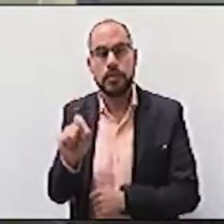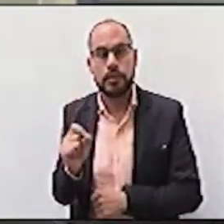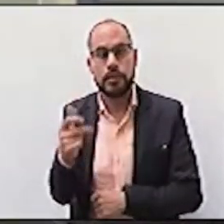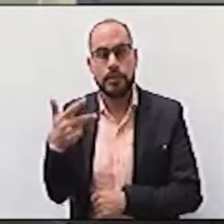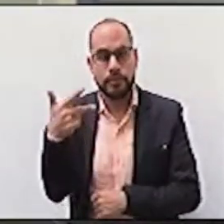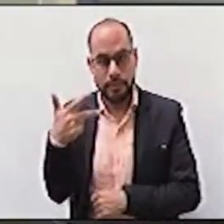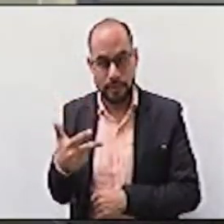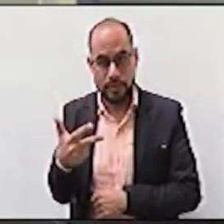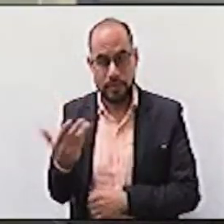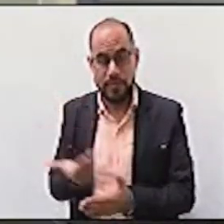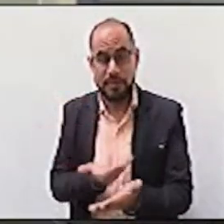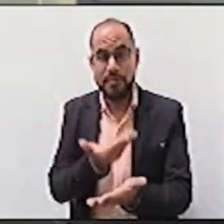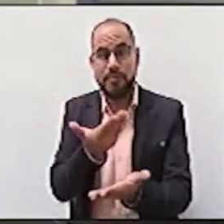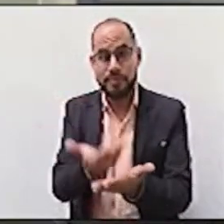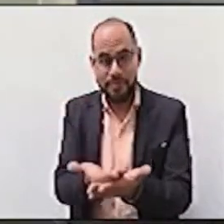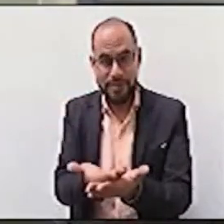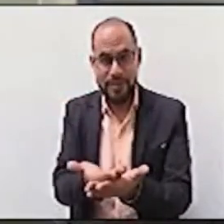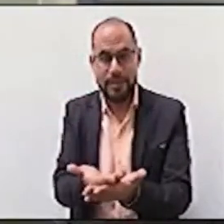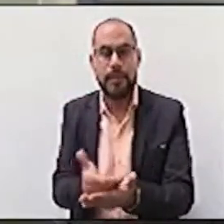Era una propuesta